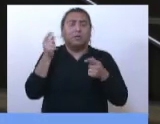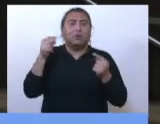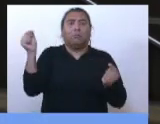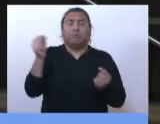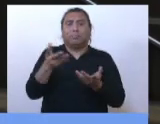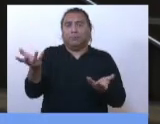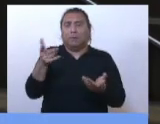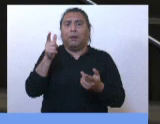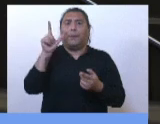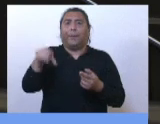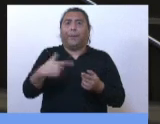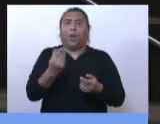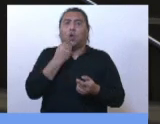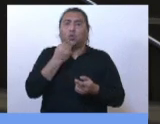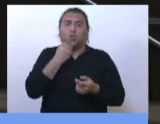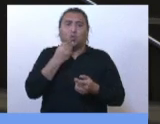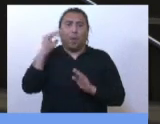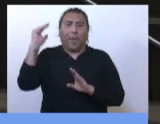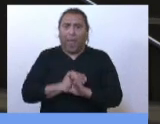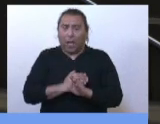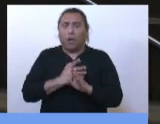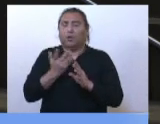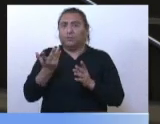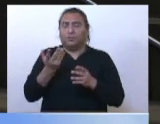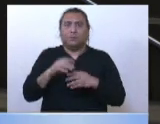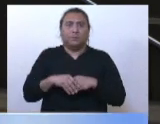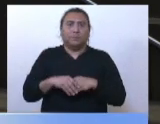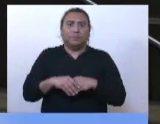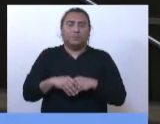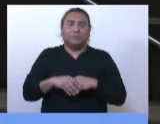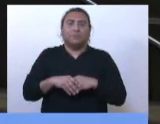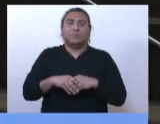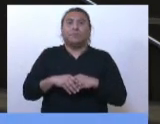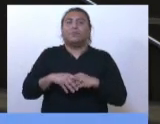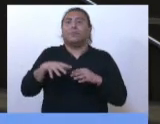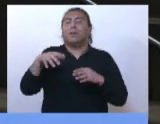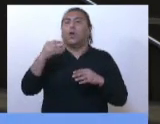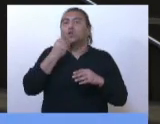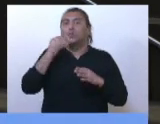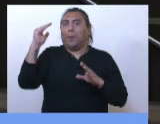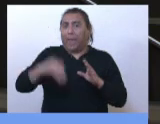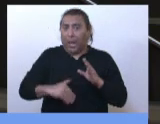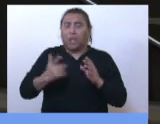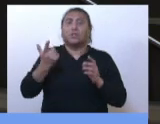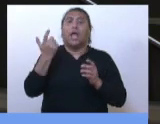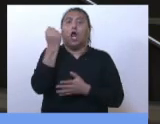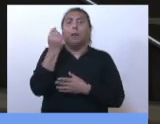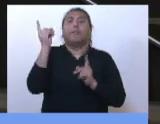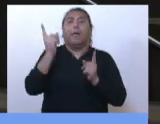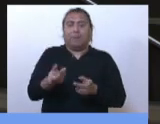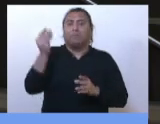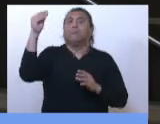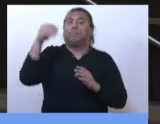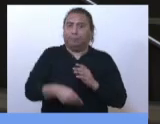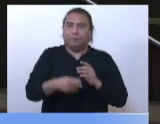consumo al efecto al consumo tremendamente para afectar el consumo se afecta a la economía se